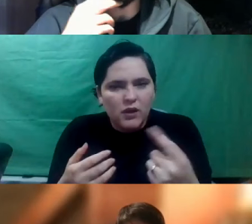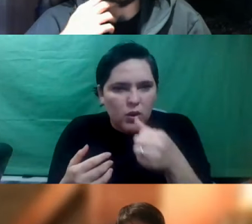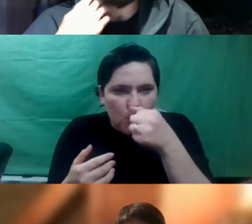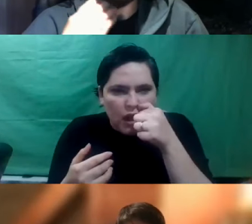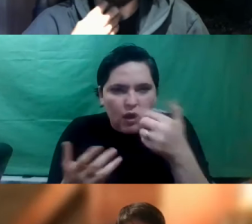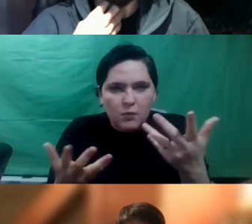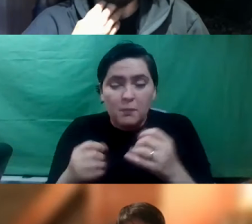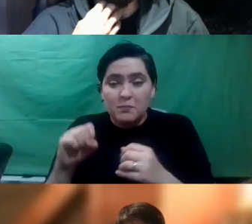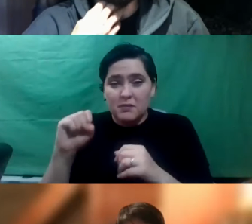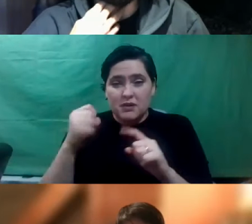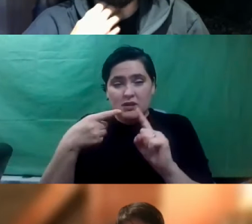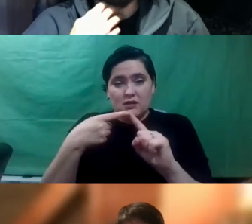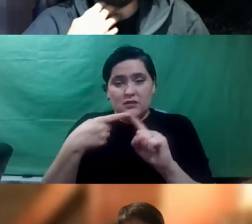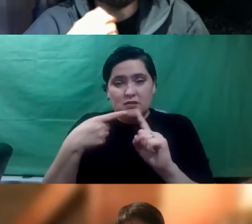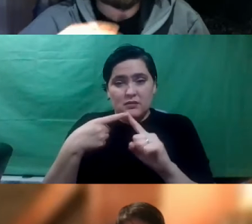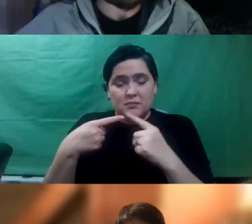primera pregunta,